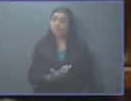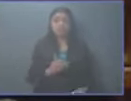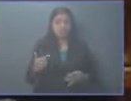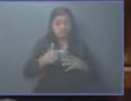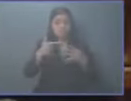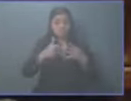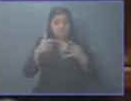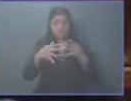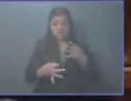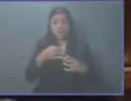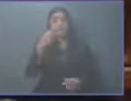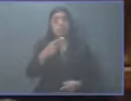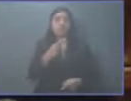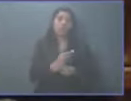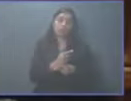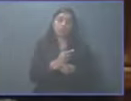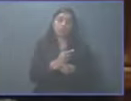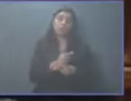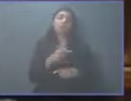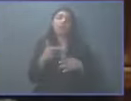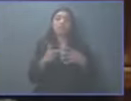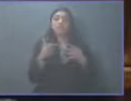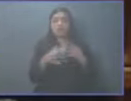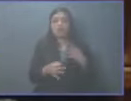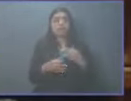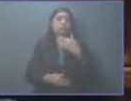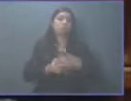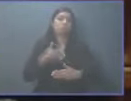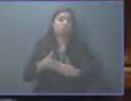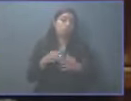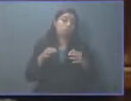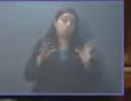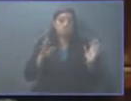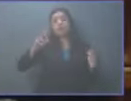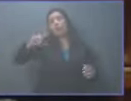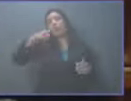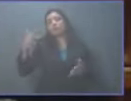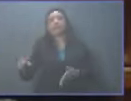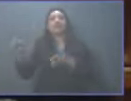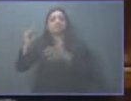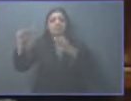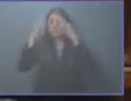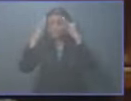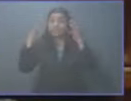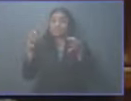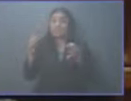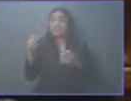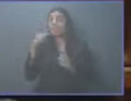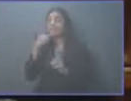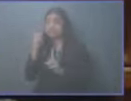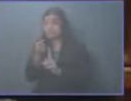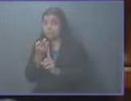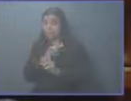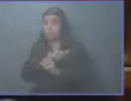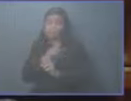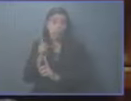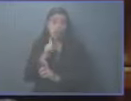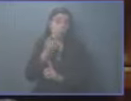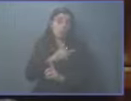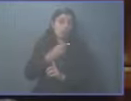legalmente correcto, lo legalmente conducente, y serán otras instancias quienes decidan la culpabilidad o inocencia